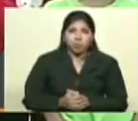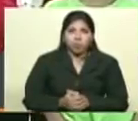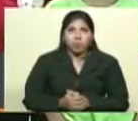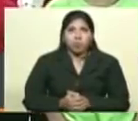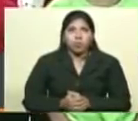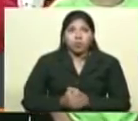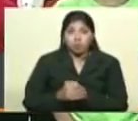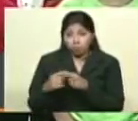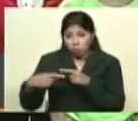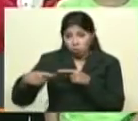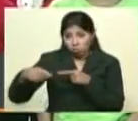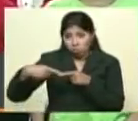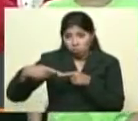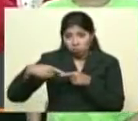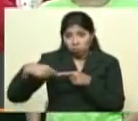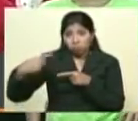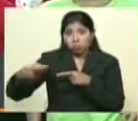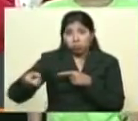próximo.